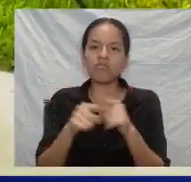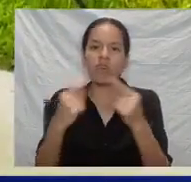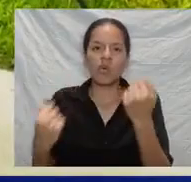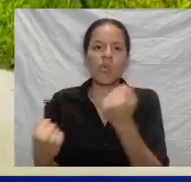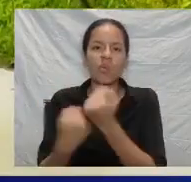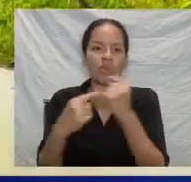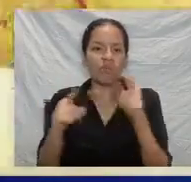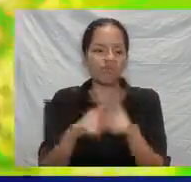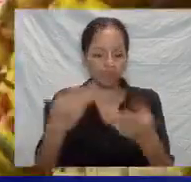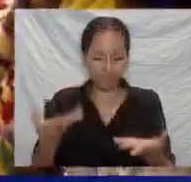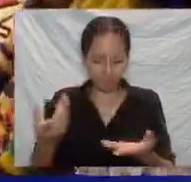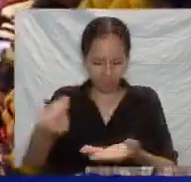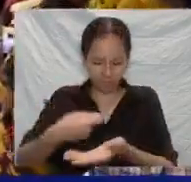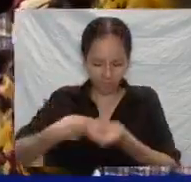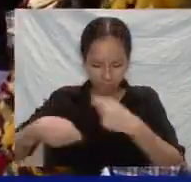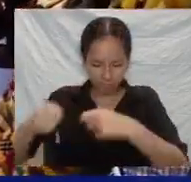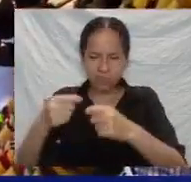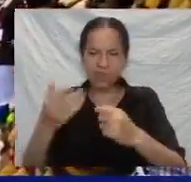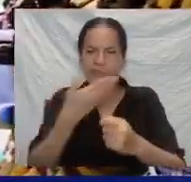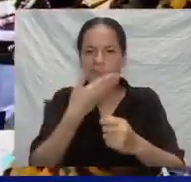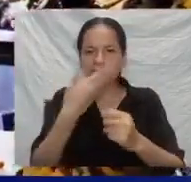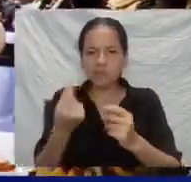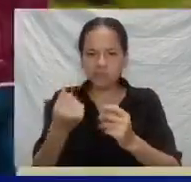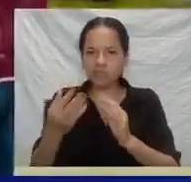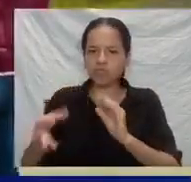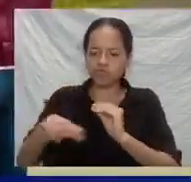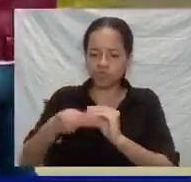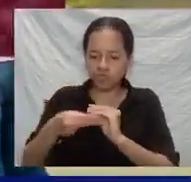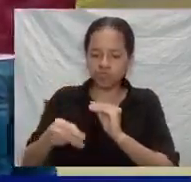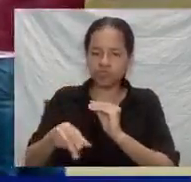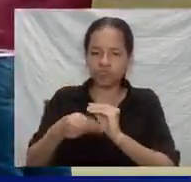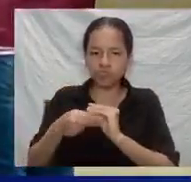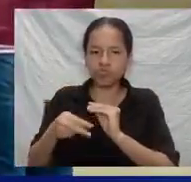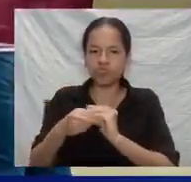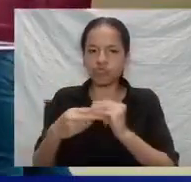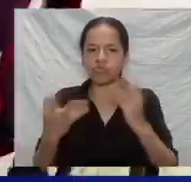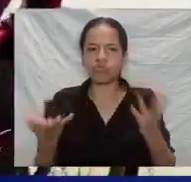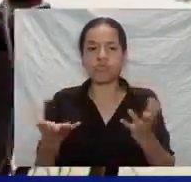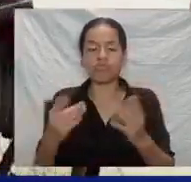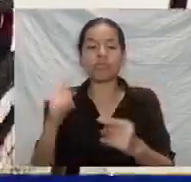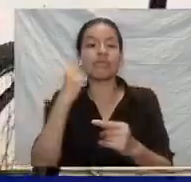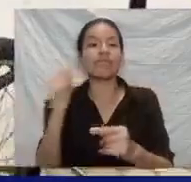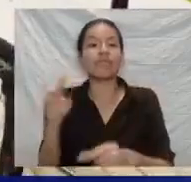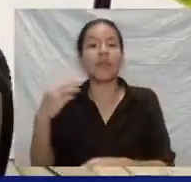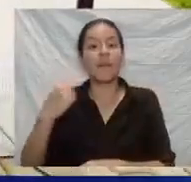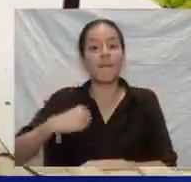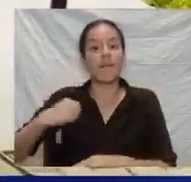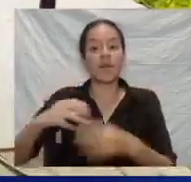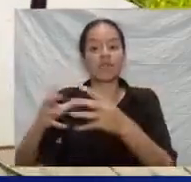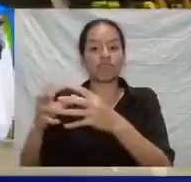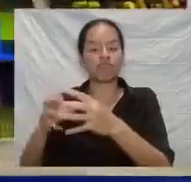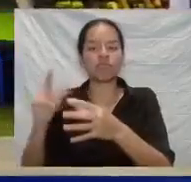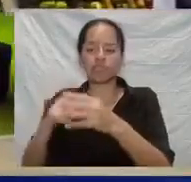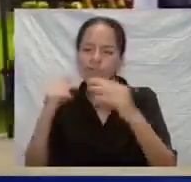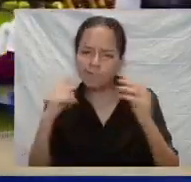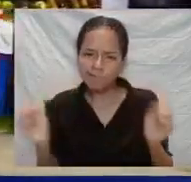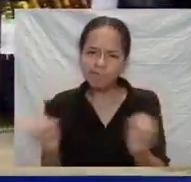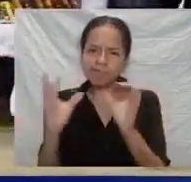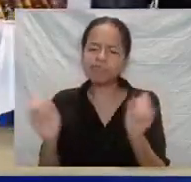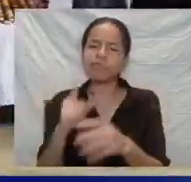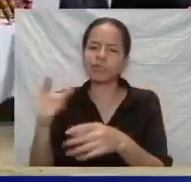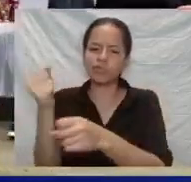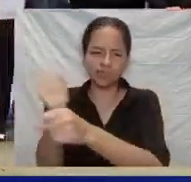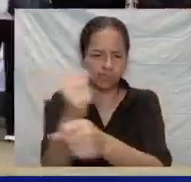mejorar nuestra economía la municipalidad de lima continuaba promoviendo la reactivación económica en las personas con discapacidad es una